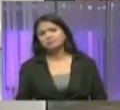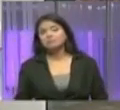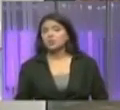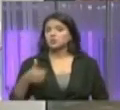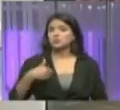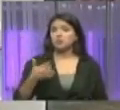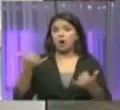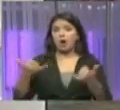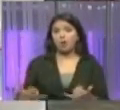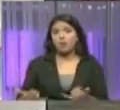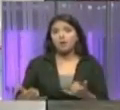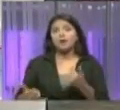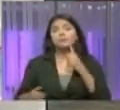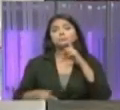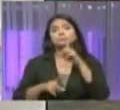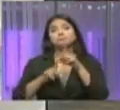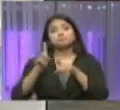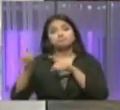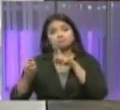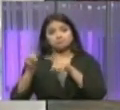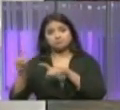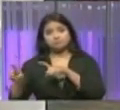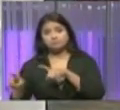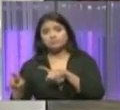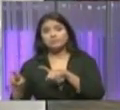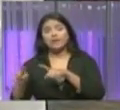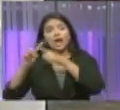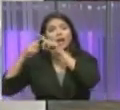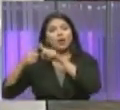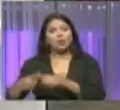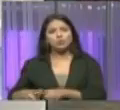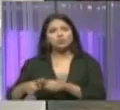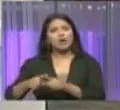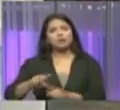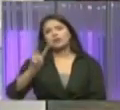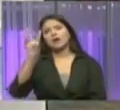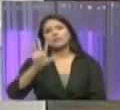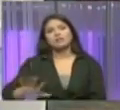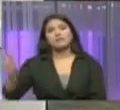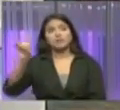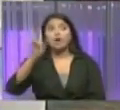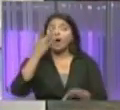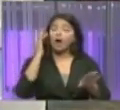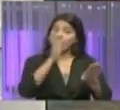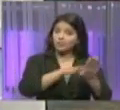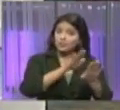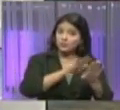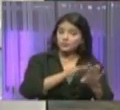Yo acabo de hacer una consulta a la Contraloría General de la República, así lo anuncio.